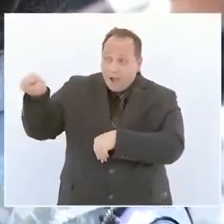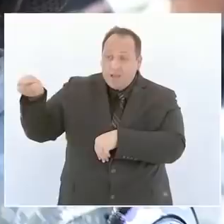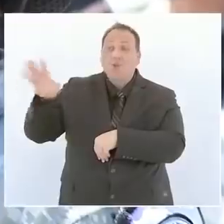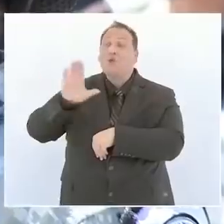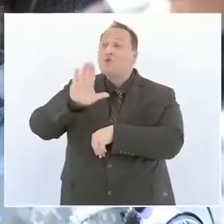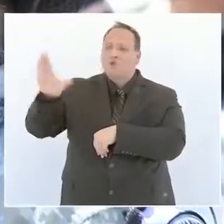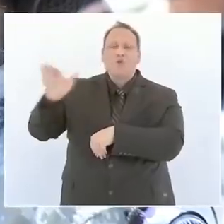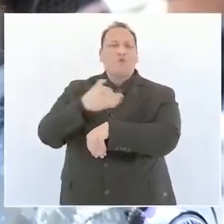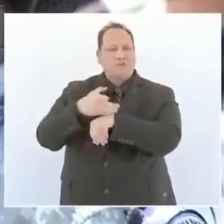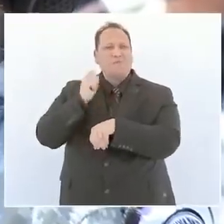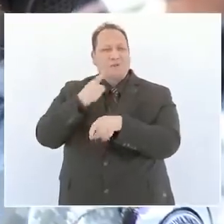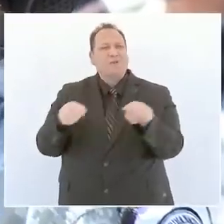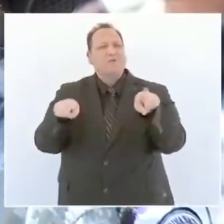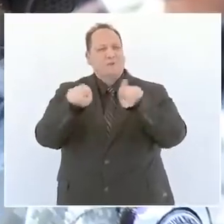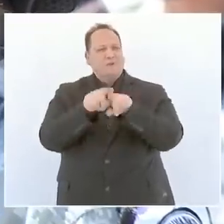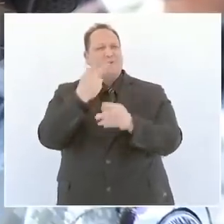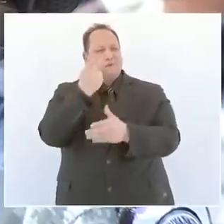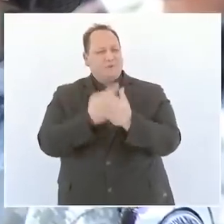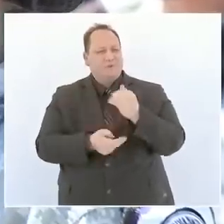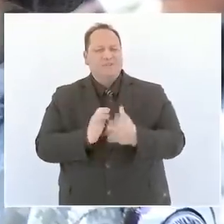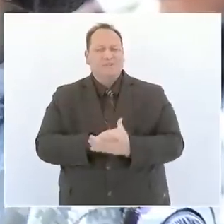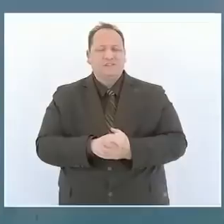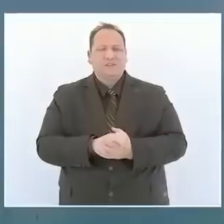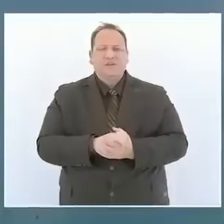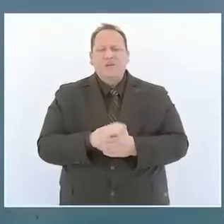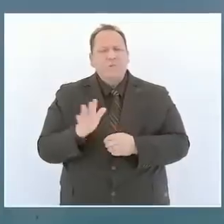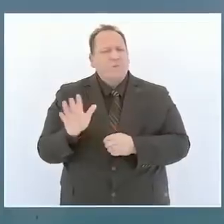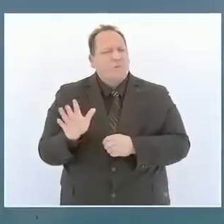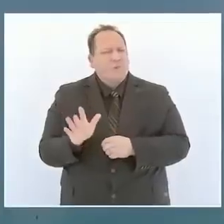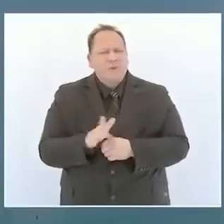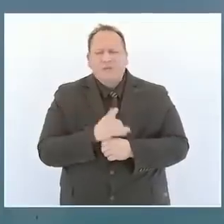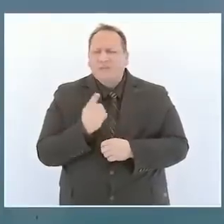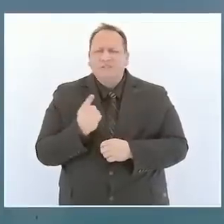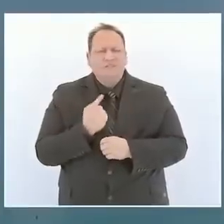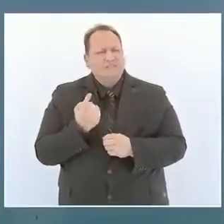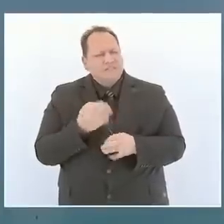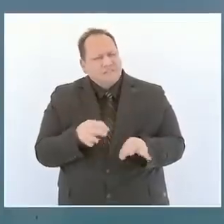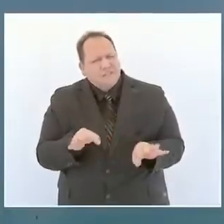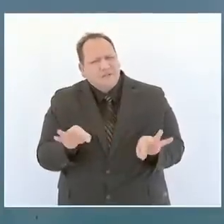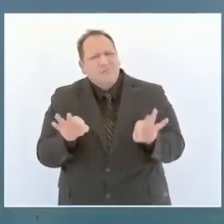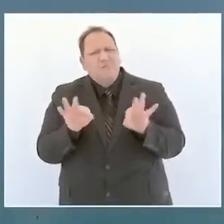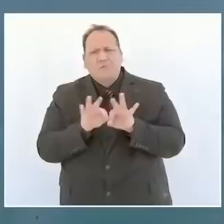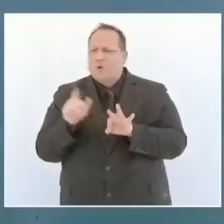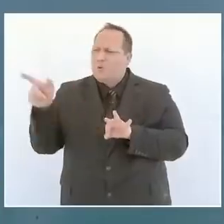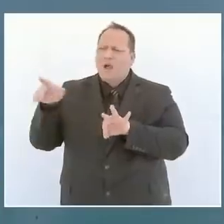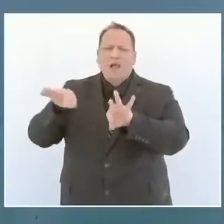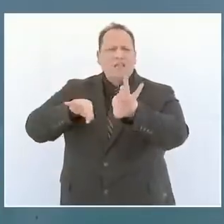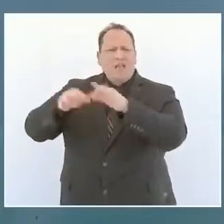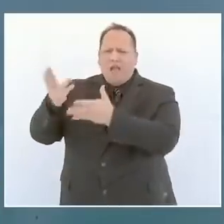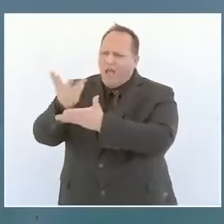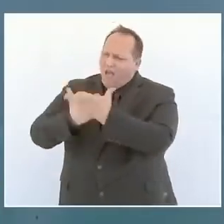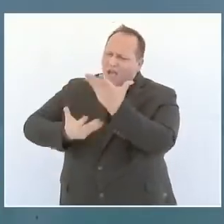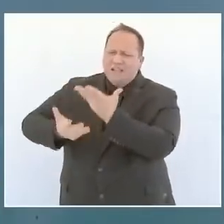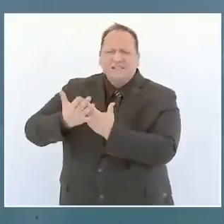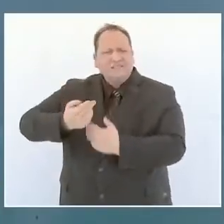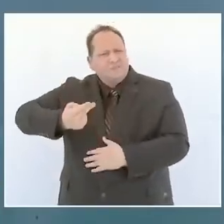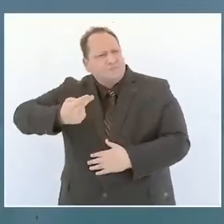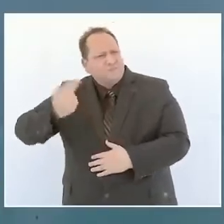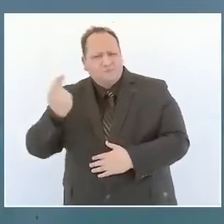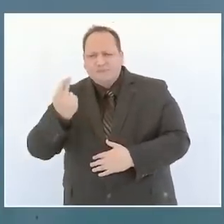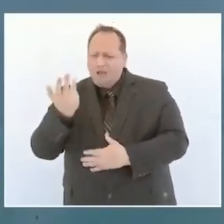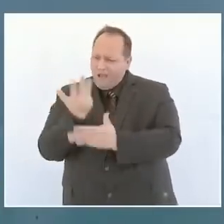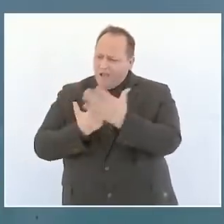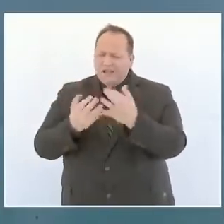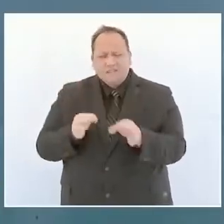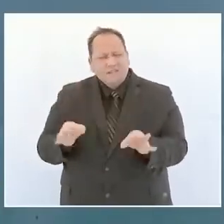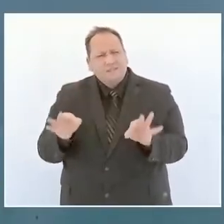sus familias, porque es fundamental el trabajo, la labor, la tarea que llevan